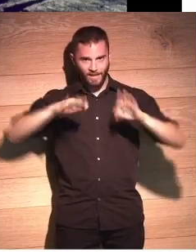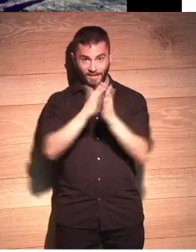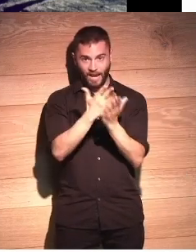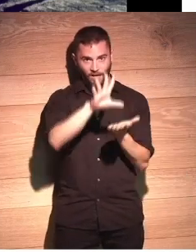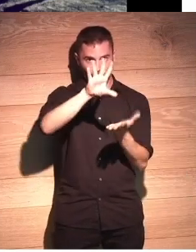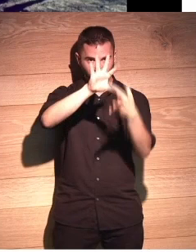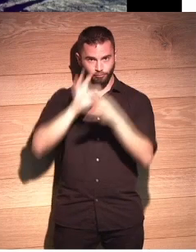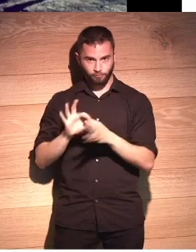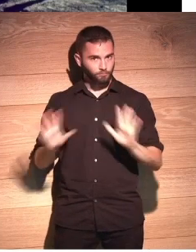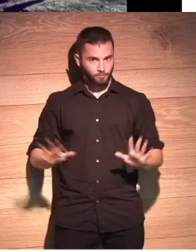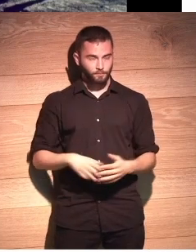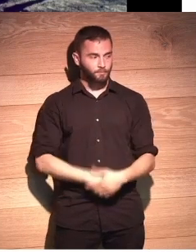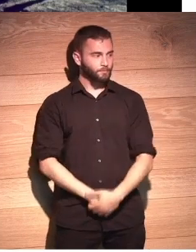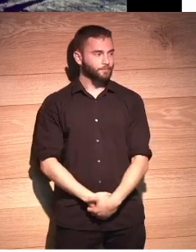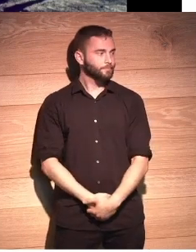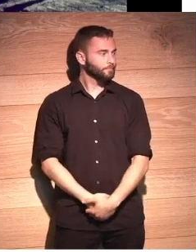libro.